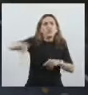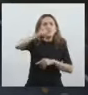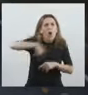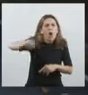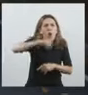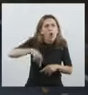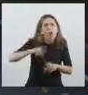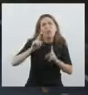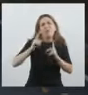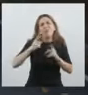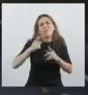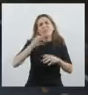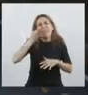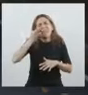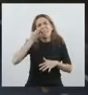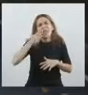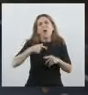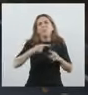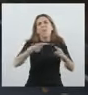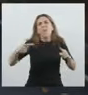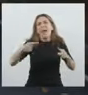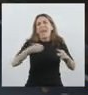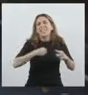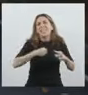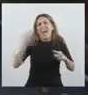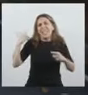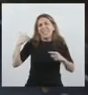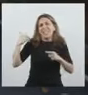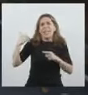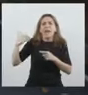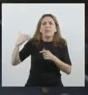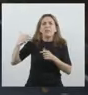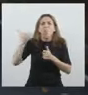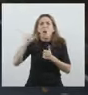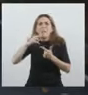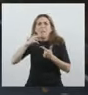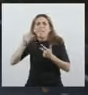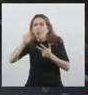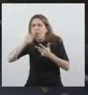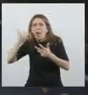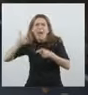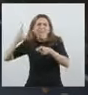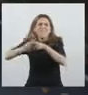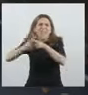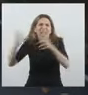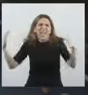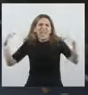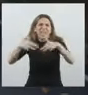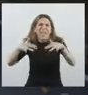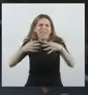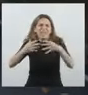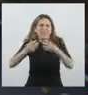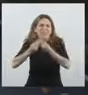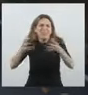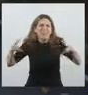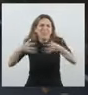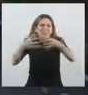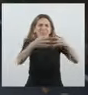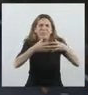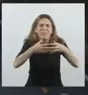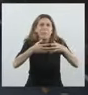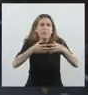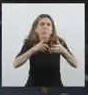cómo durante la Semana Santa se repitieron fiestas y reuniones, contradiciendo todos los protocolos que recomendamos